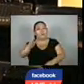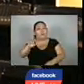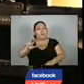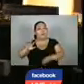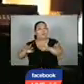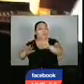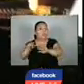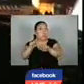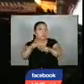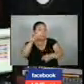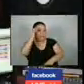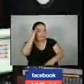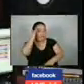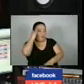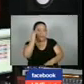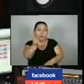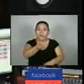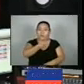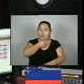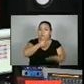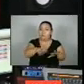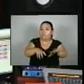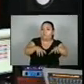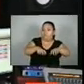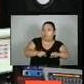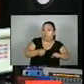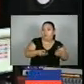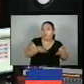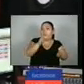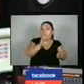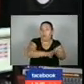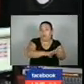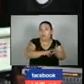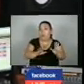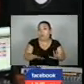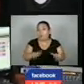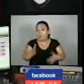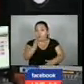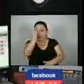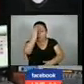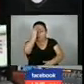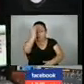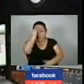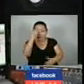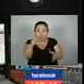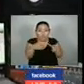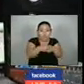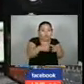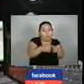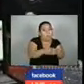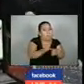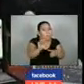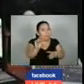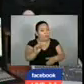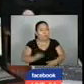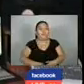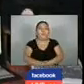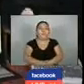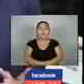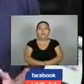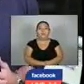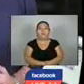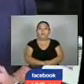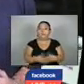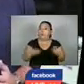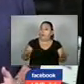7397-1258. Y así puedes entonces reservar el espacio, tu cupo. Recuerda que estos espacios son limitados.